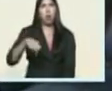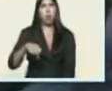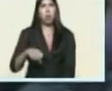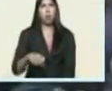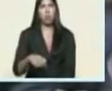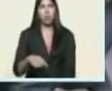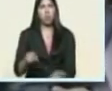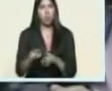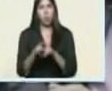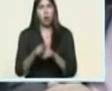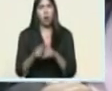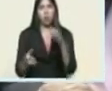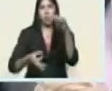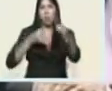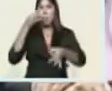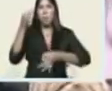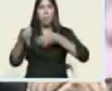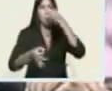Despreciando